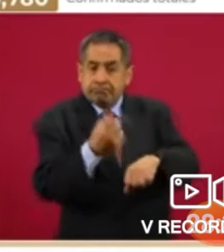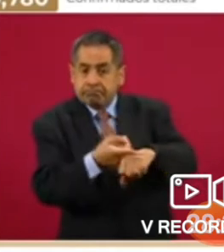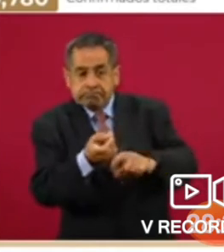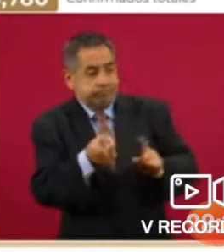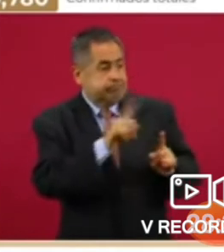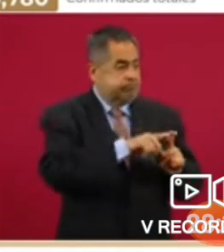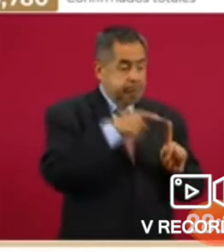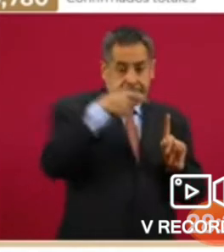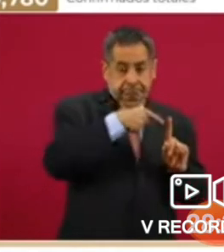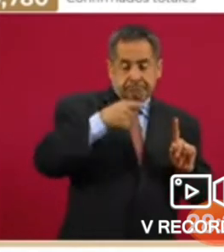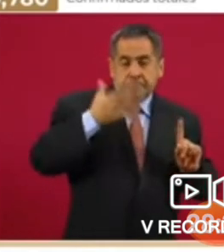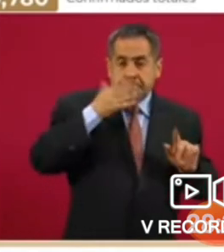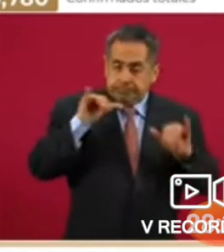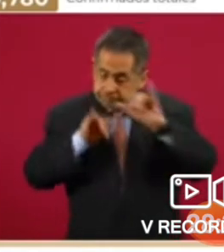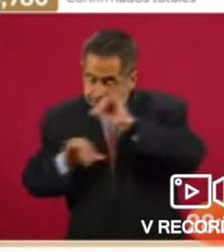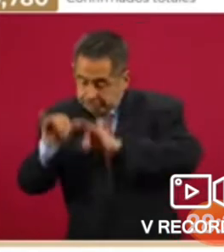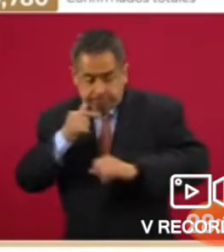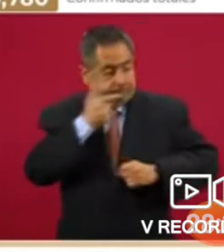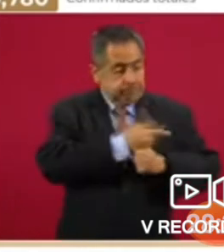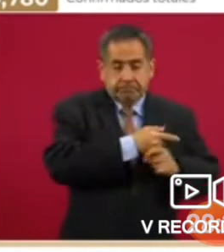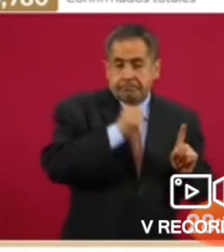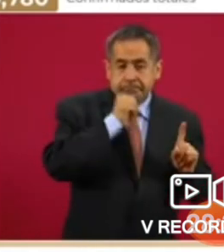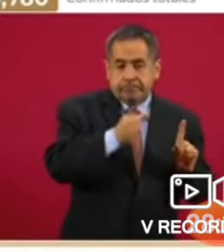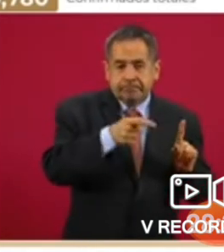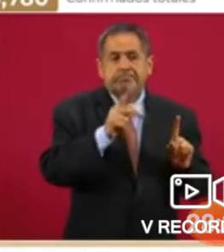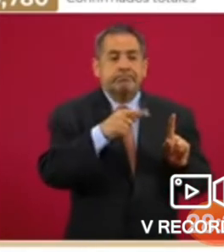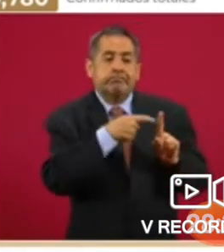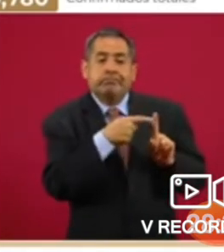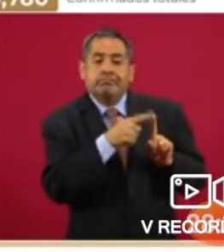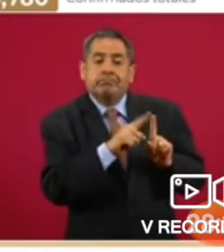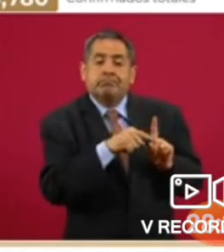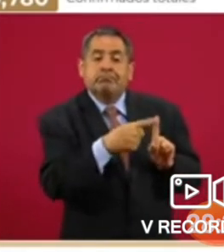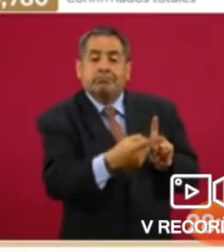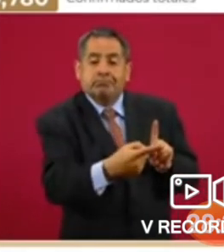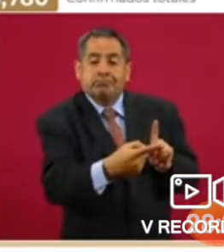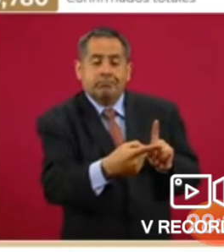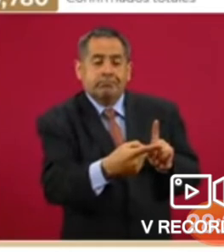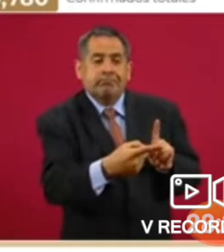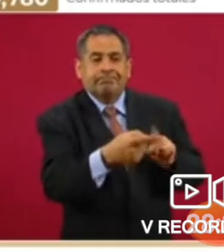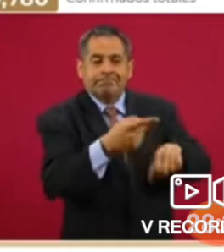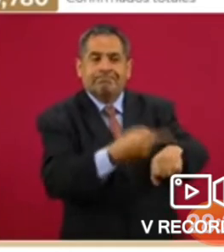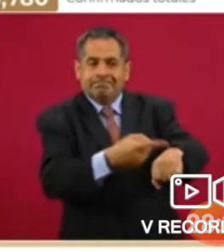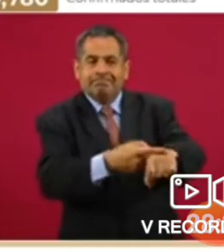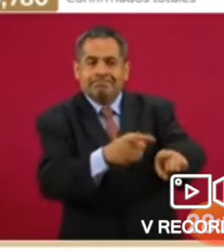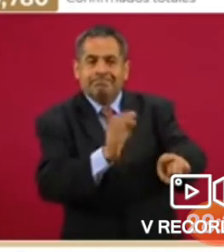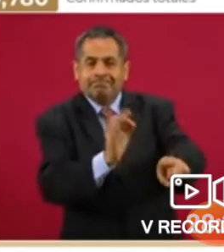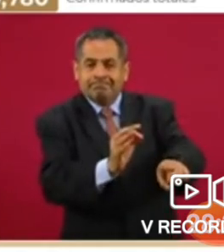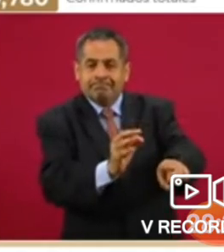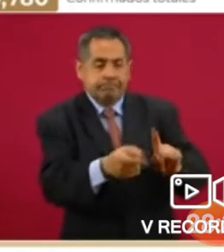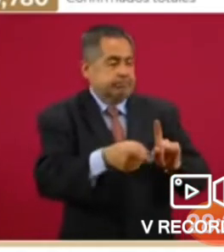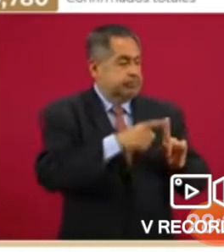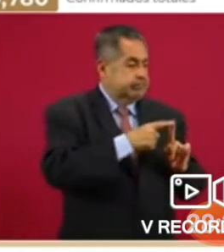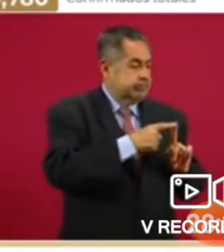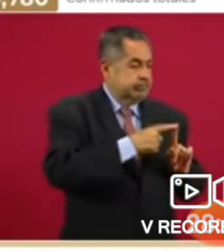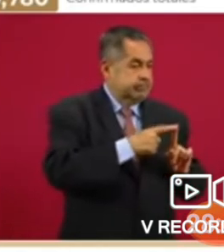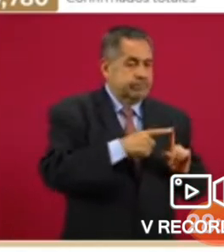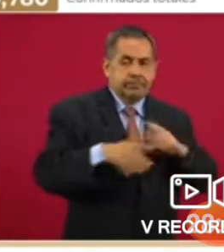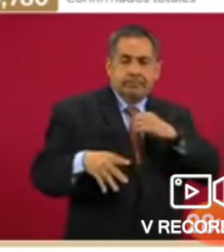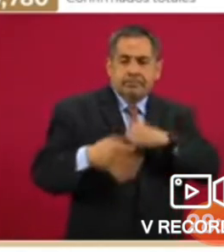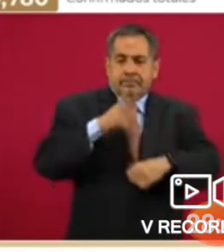No hay evidencia de laboratorio, pero hay el reconocimiento de que la persona enfermó y en los últimos 14 días antes de tener